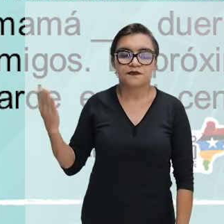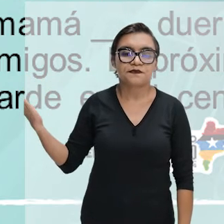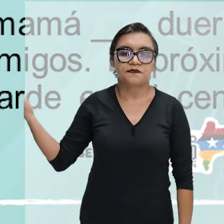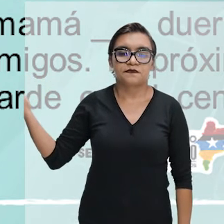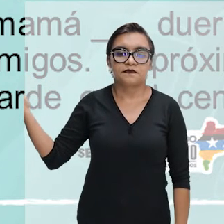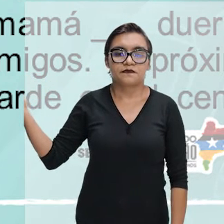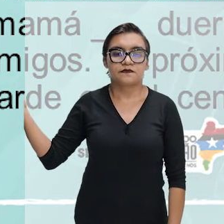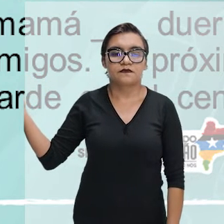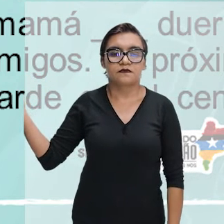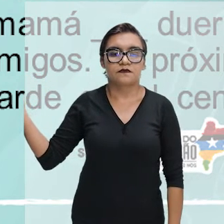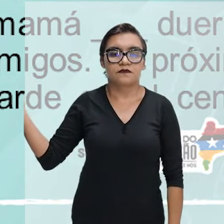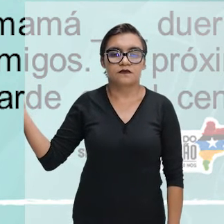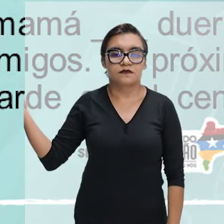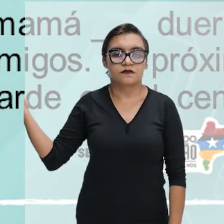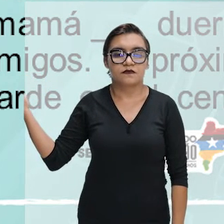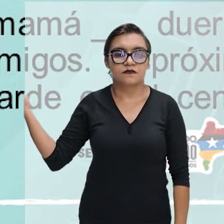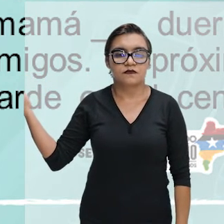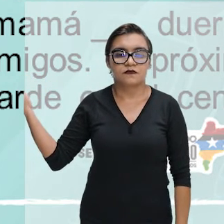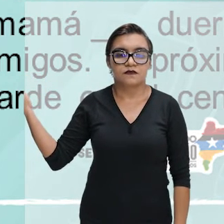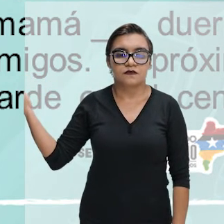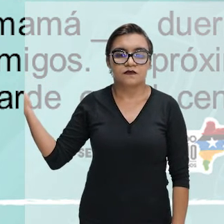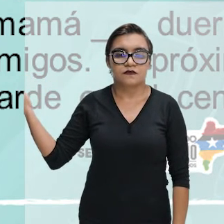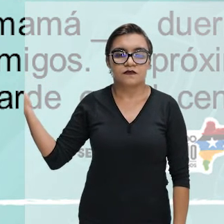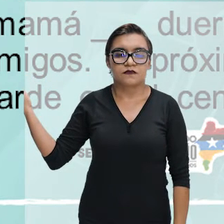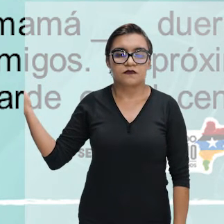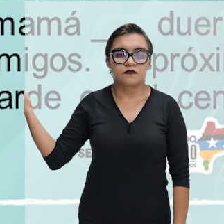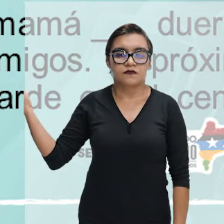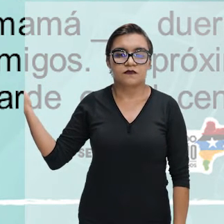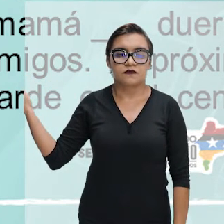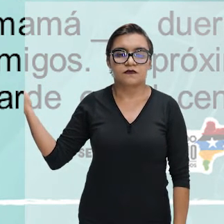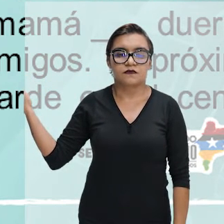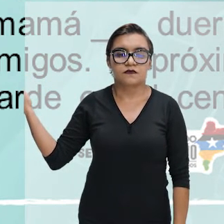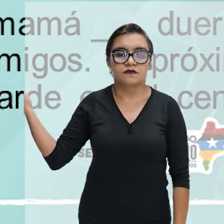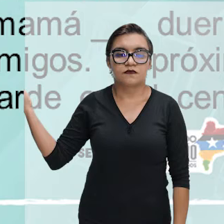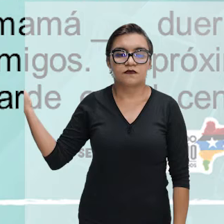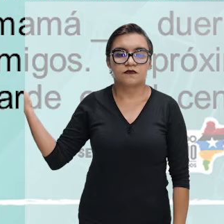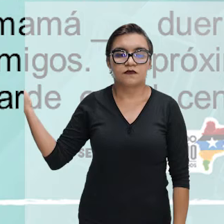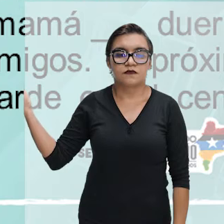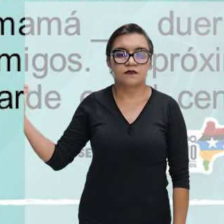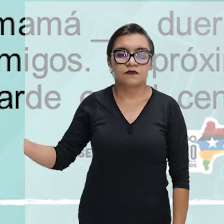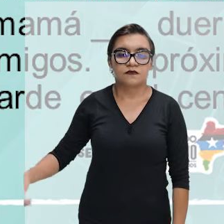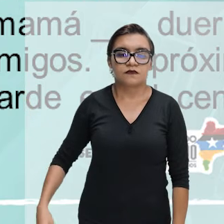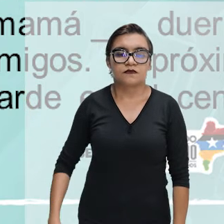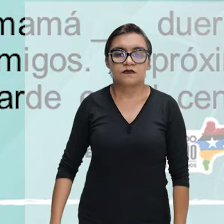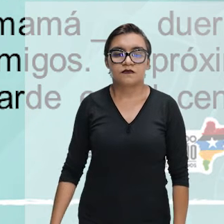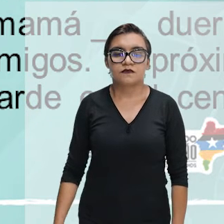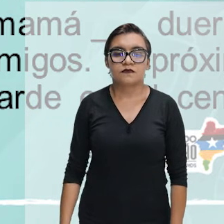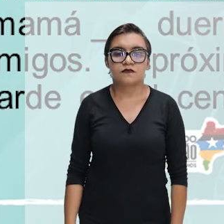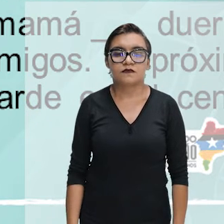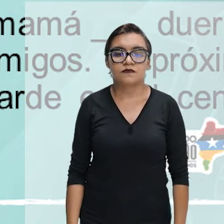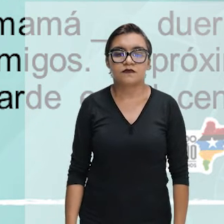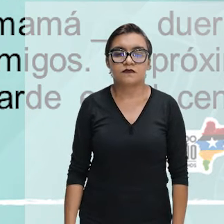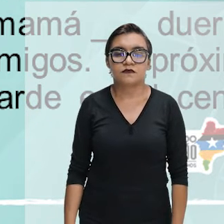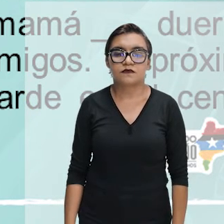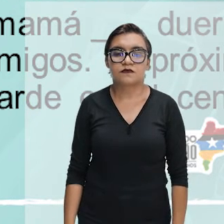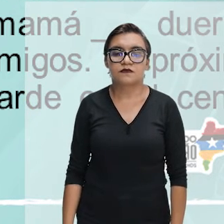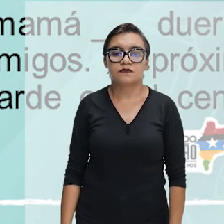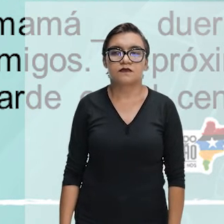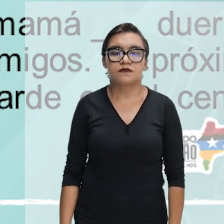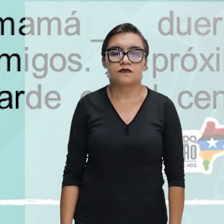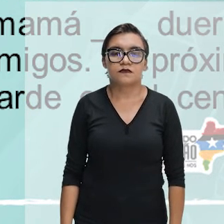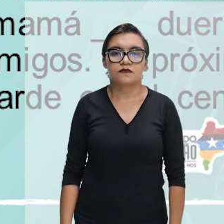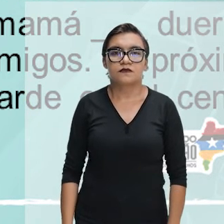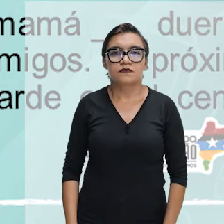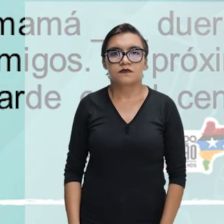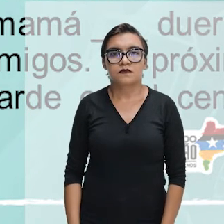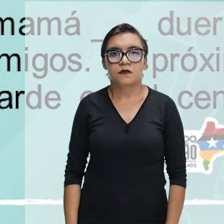a contar um pouco de minha rotina. Sempre despierto a las 6 de la mañana, pues tengo que ir